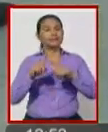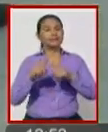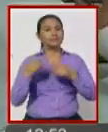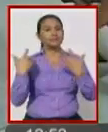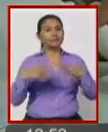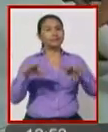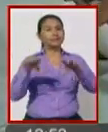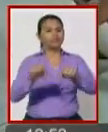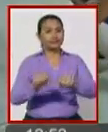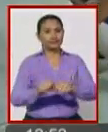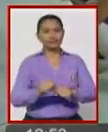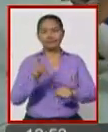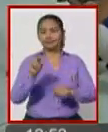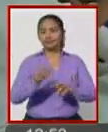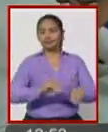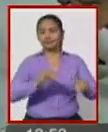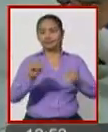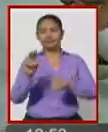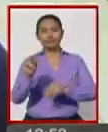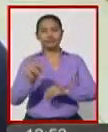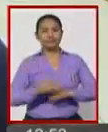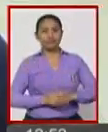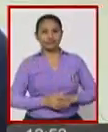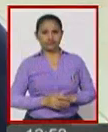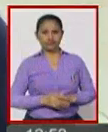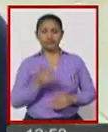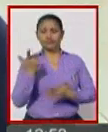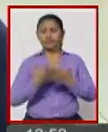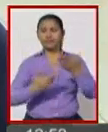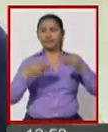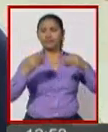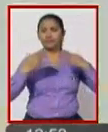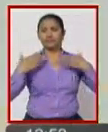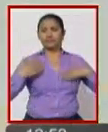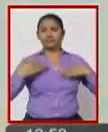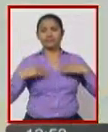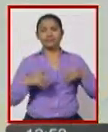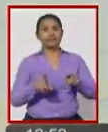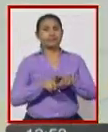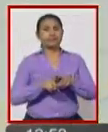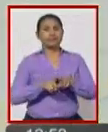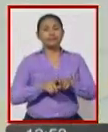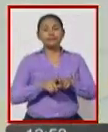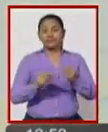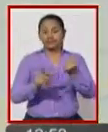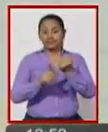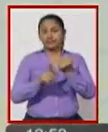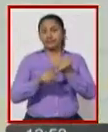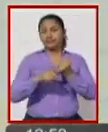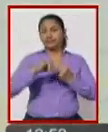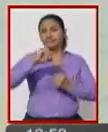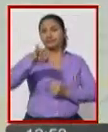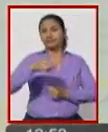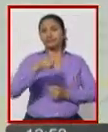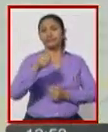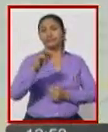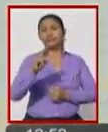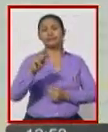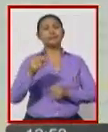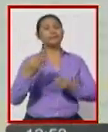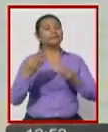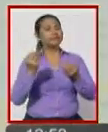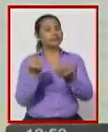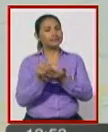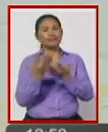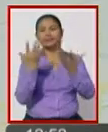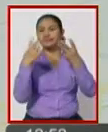hemos agarrado. ¿Ya no se mueve? Ya no me muevo. Hasta ¿qué va a vender usted? Ropa. Por su parte, el dirigente gremialista Jaime Flores, al que se opone al traslado